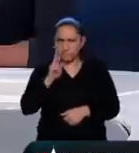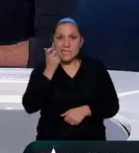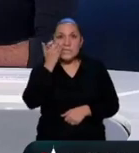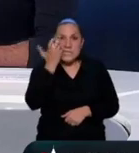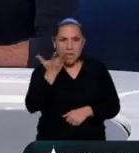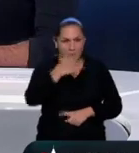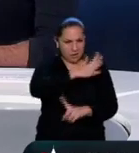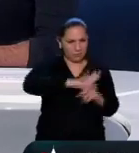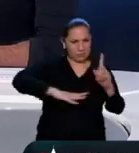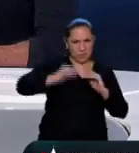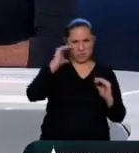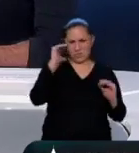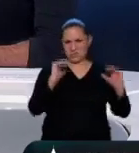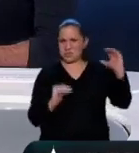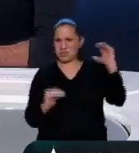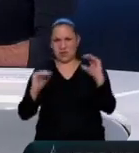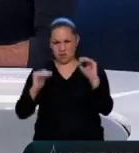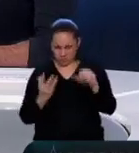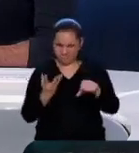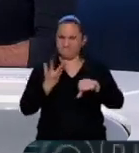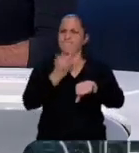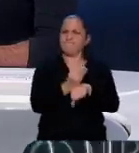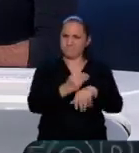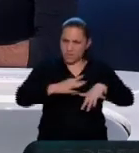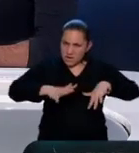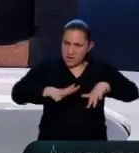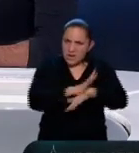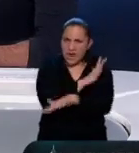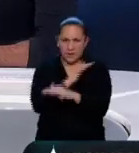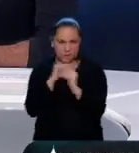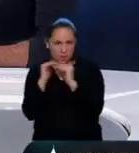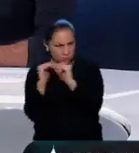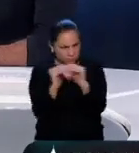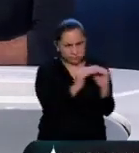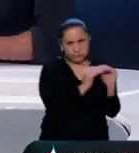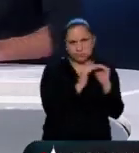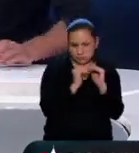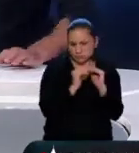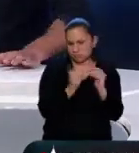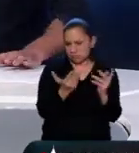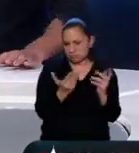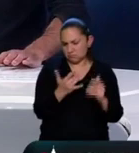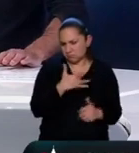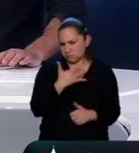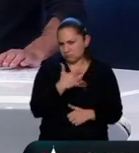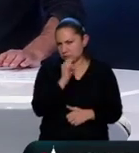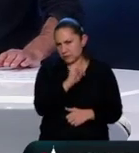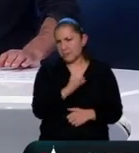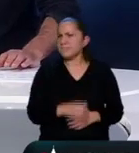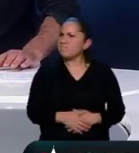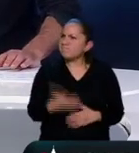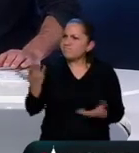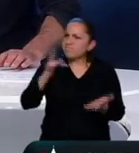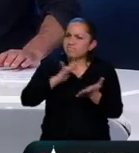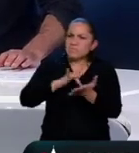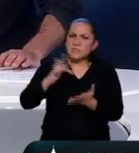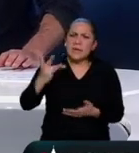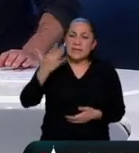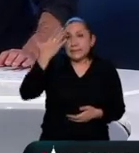tan mal. Pues ahí están también las bases para transformar esto que estás mencionando, Federico, pero ¿qué consideras tú que hace falta para que